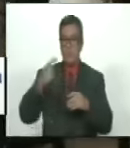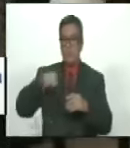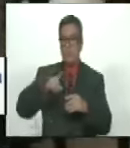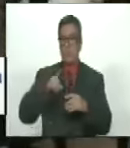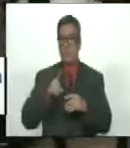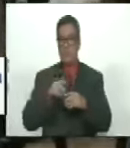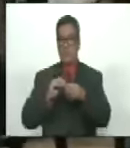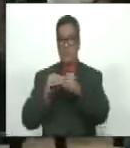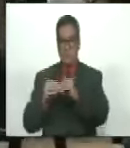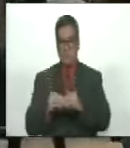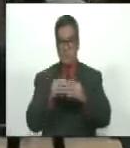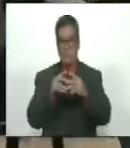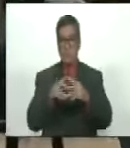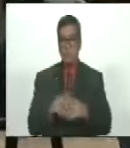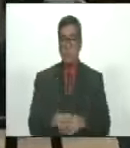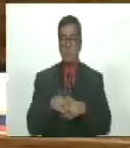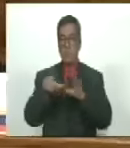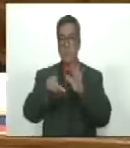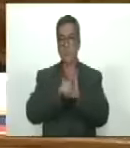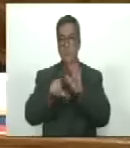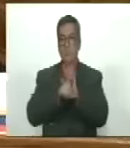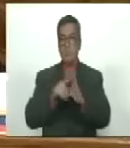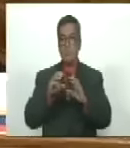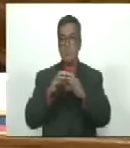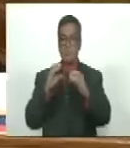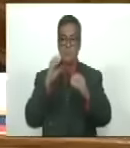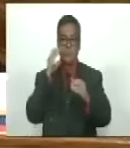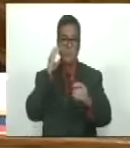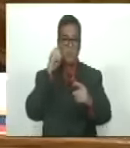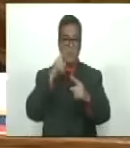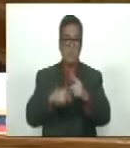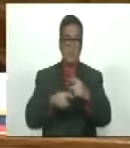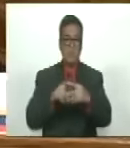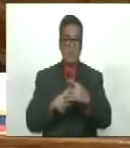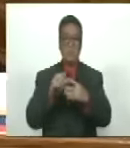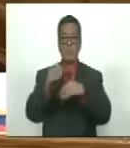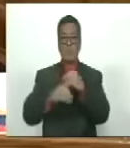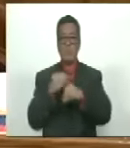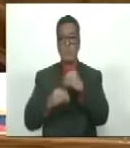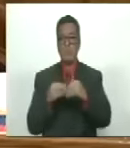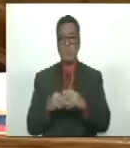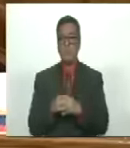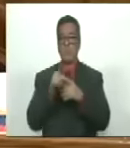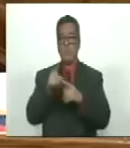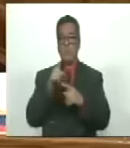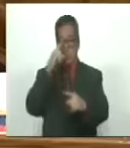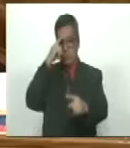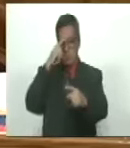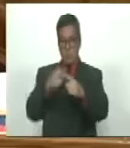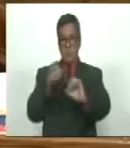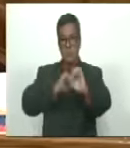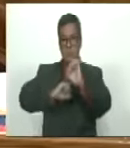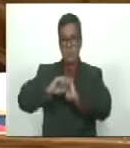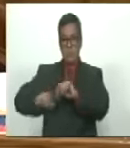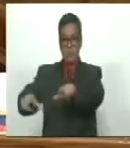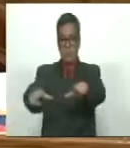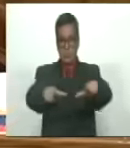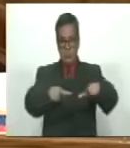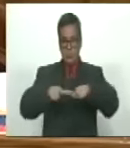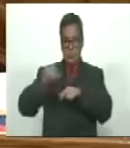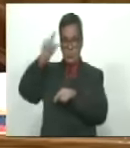el instrumento. Esta ley tiene por objeto establecer los medios y mecanismos orientados a la defensa del